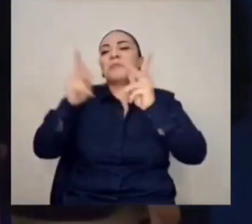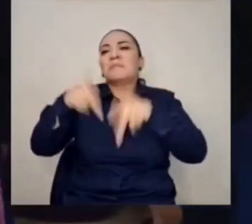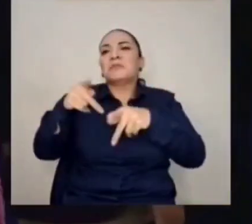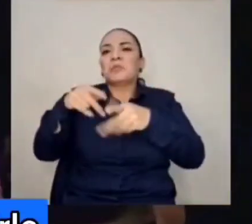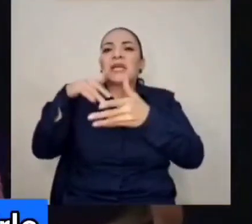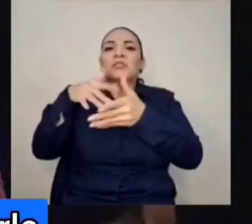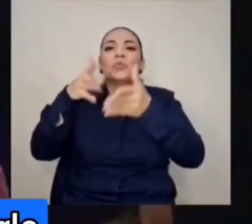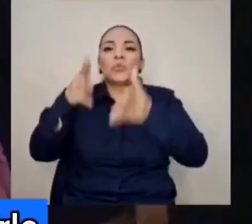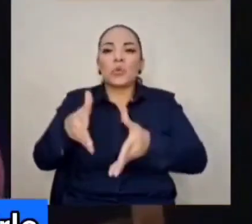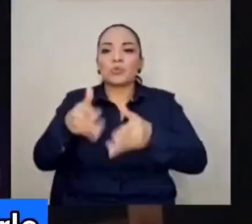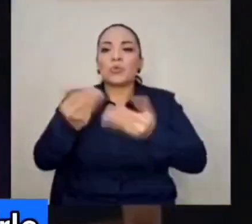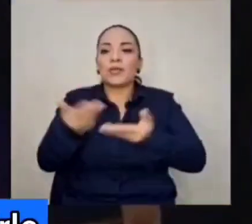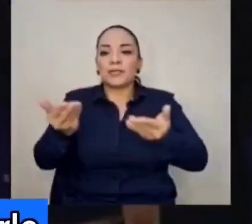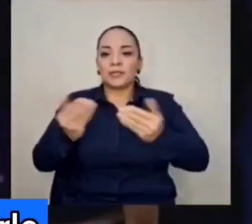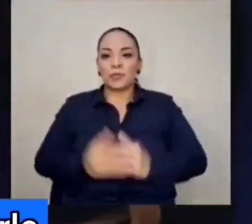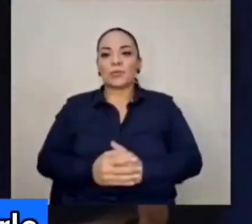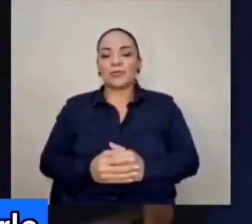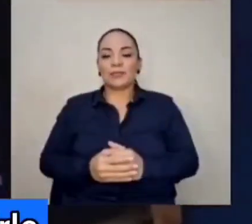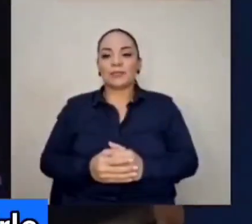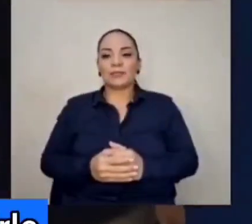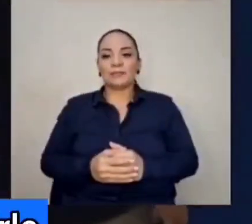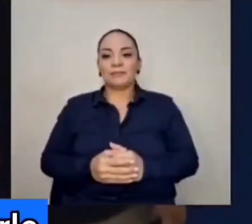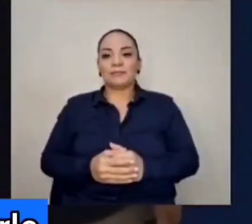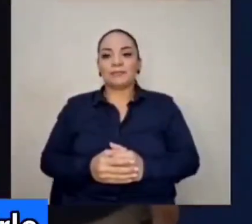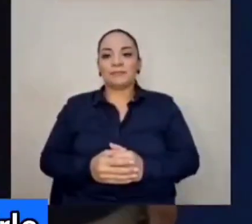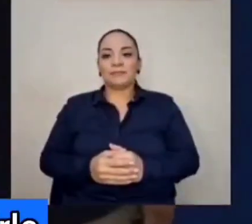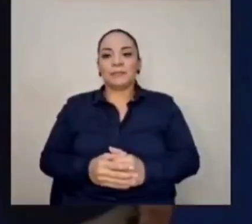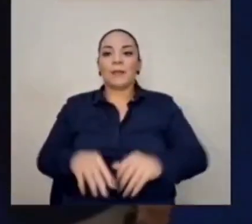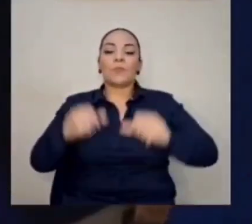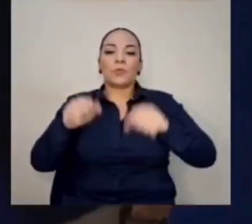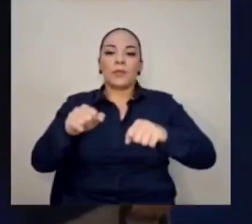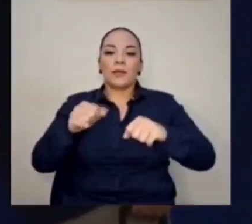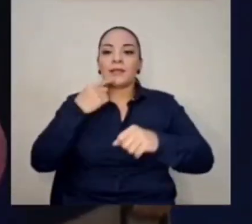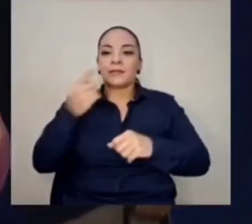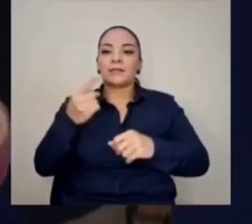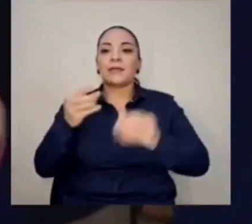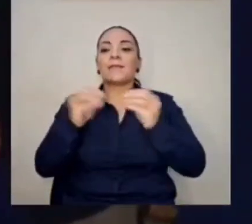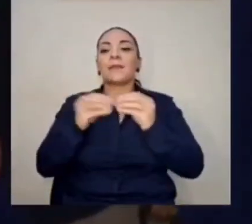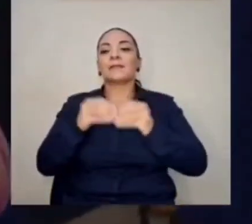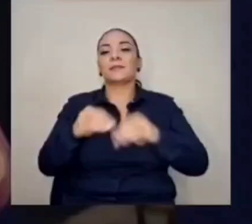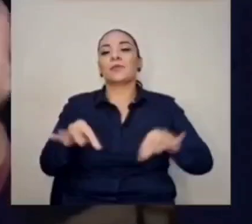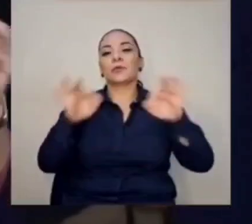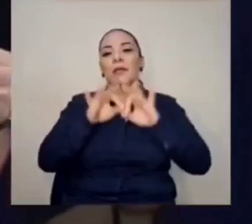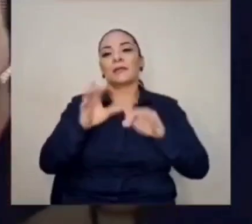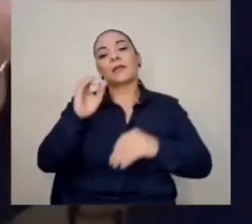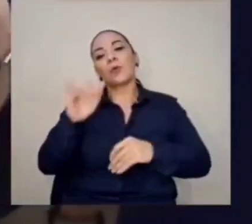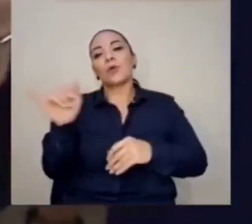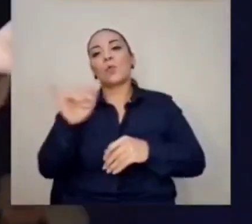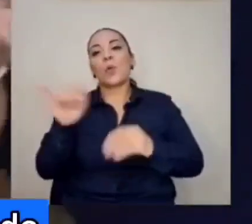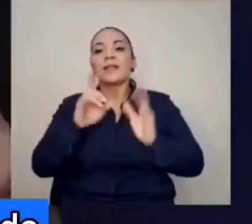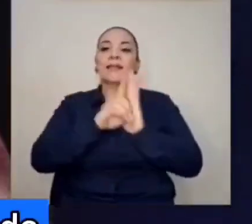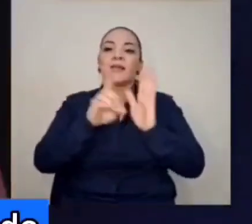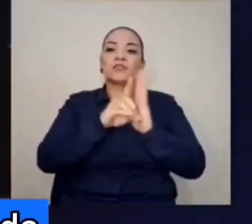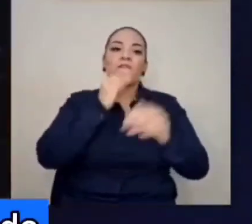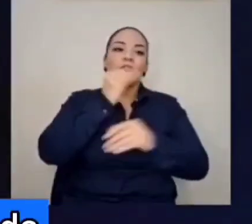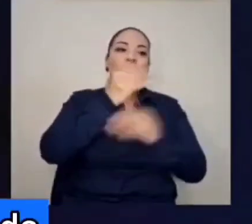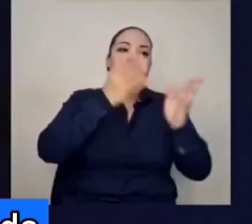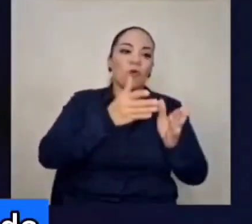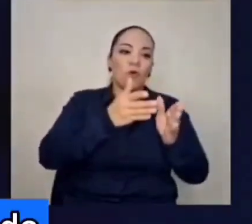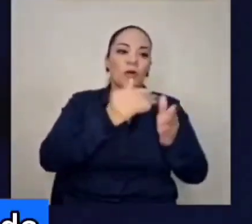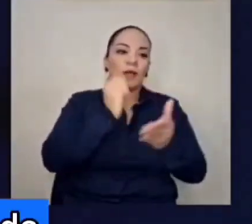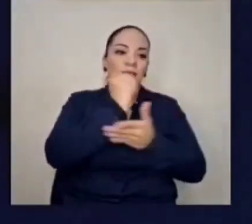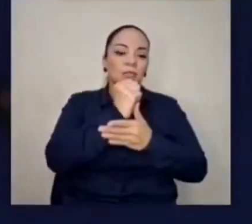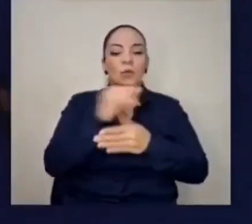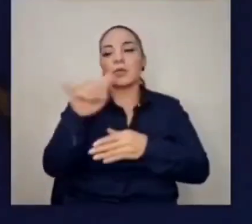de las cosas paradójicas, pudiera decir de que es más importante o es igual el derecho del violador y el asesino que el derecho